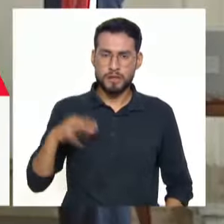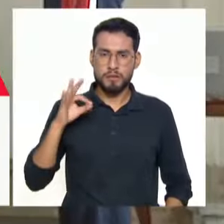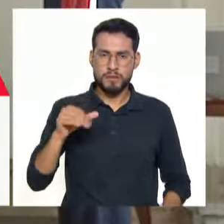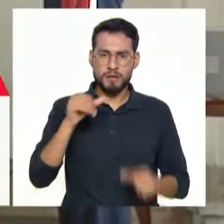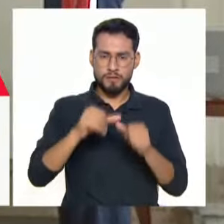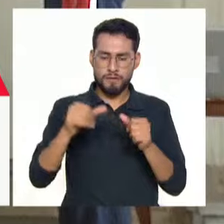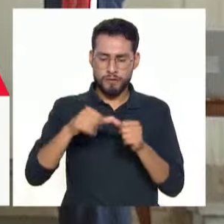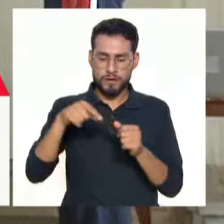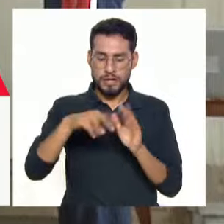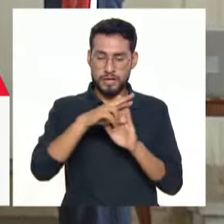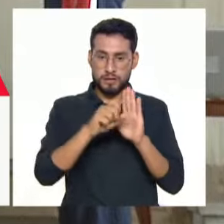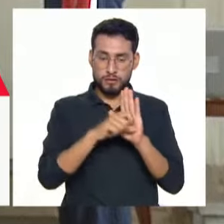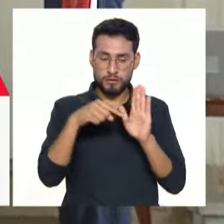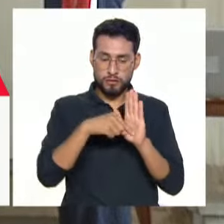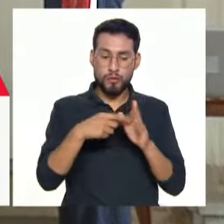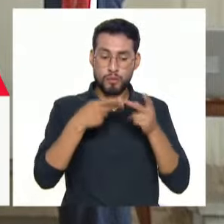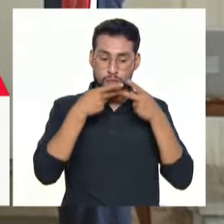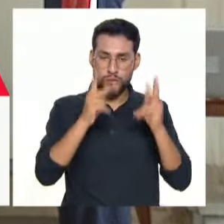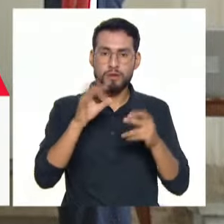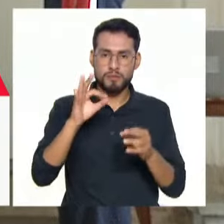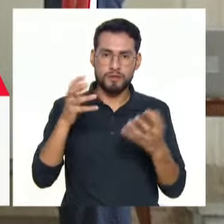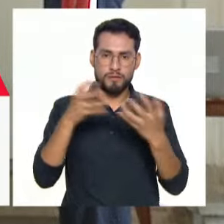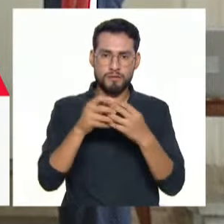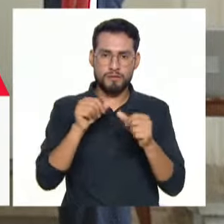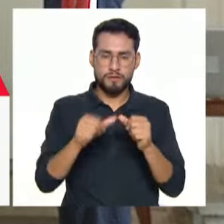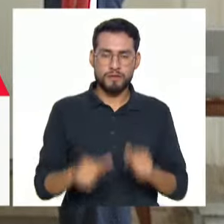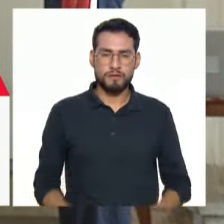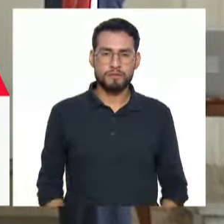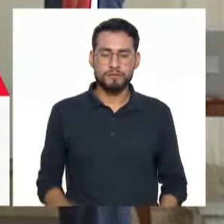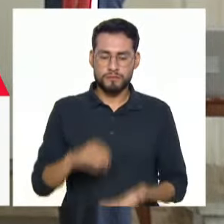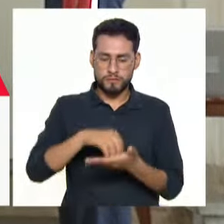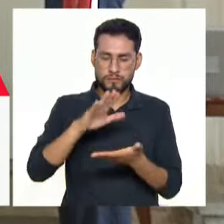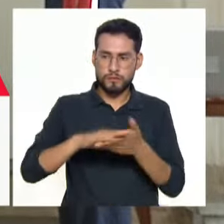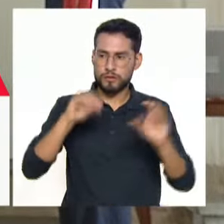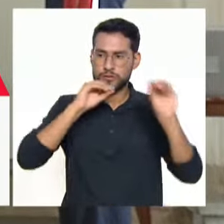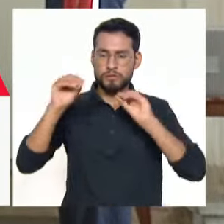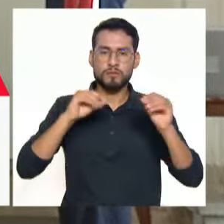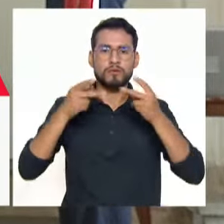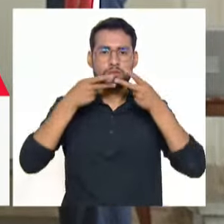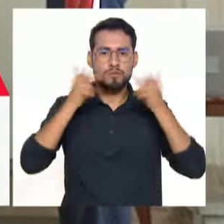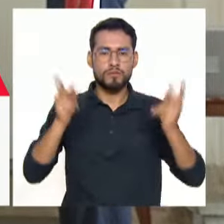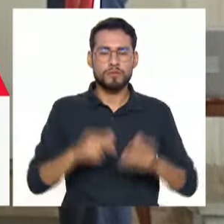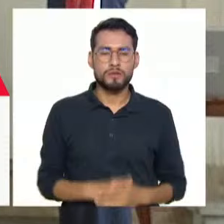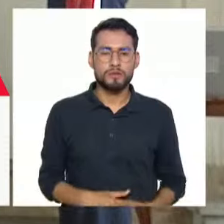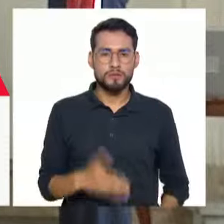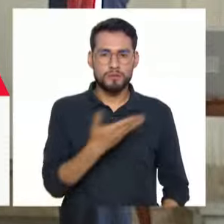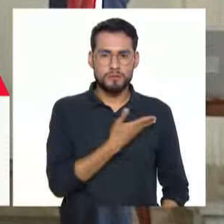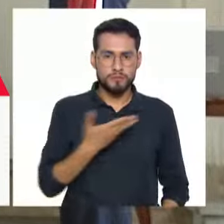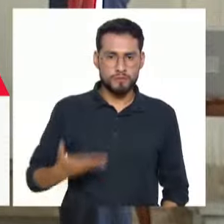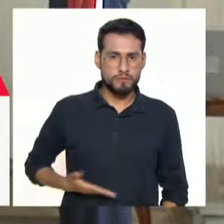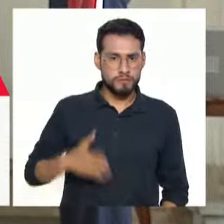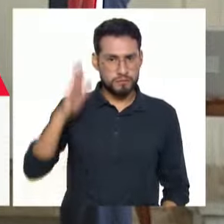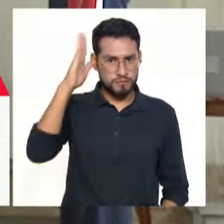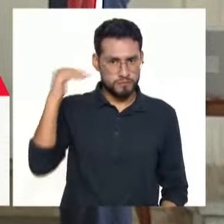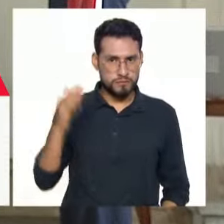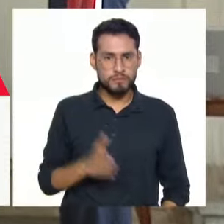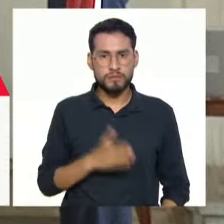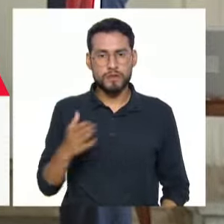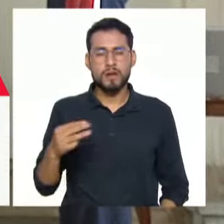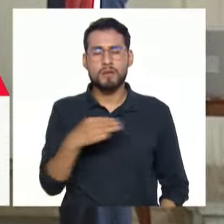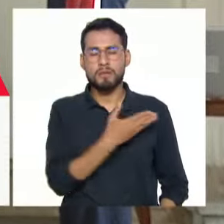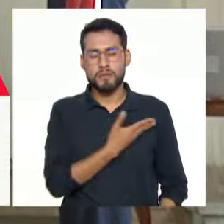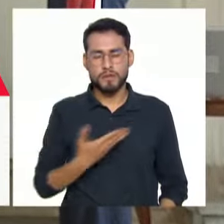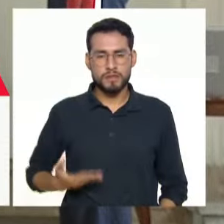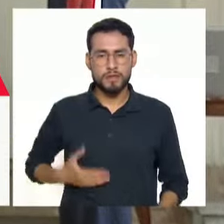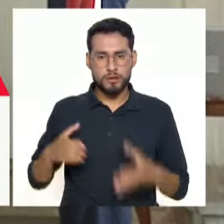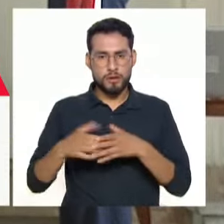misma fecha de publicación de la presente Resolución Suprema. Regístrese, comuníquese y publíquese. Dinercilia Boluarte Segarra, Presidente